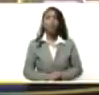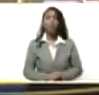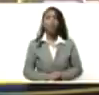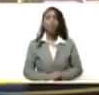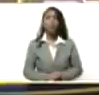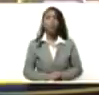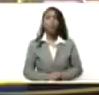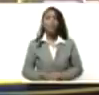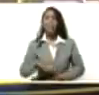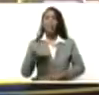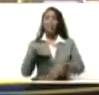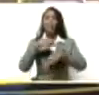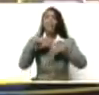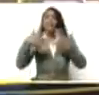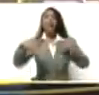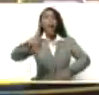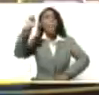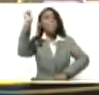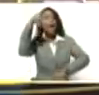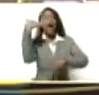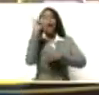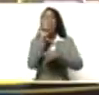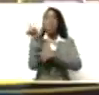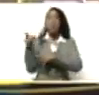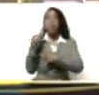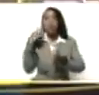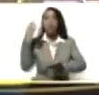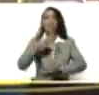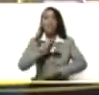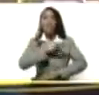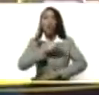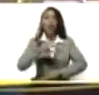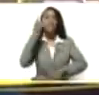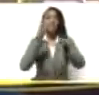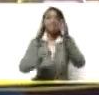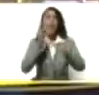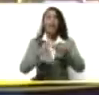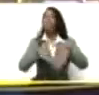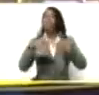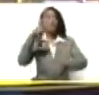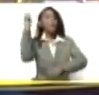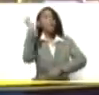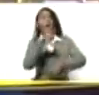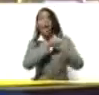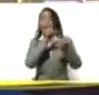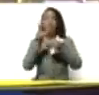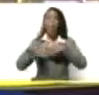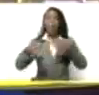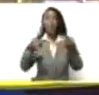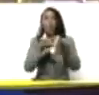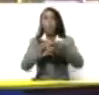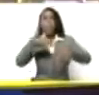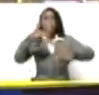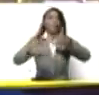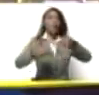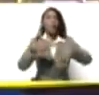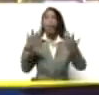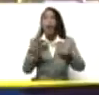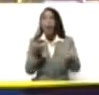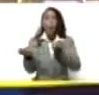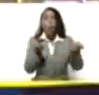qué magia tiene esas mafias señor fiscal qué magia tiene de esa mafia para